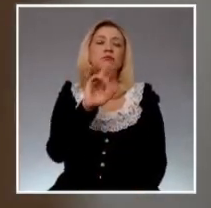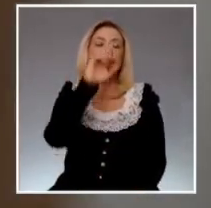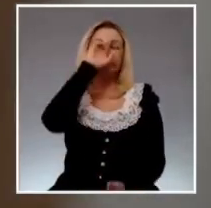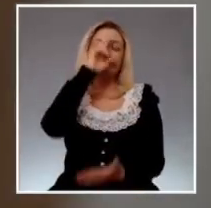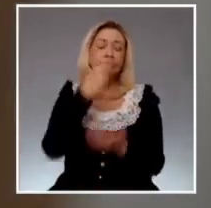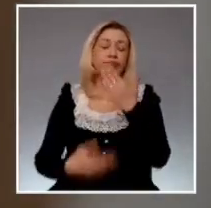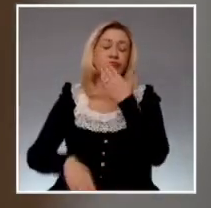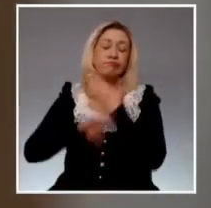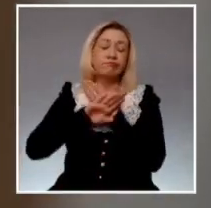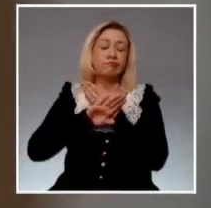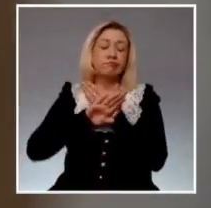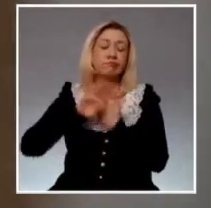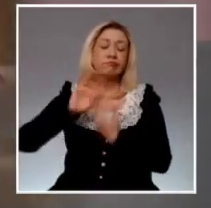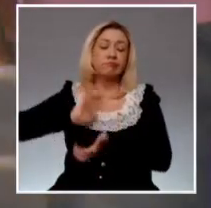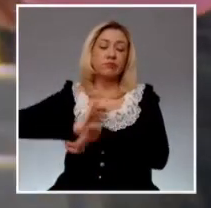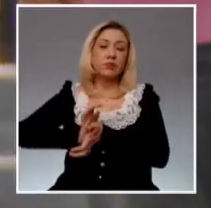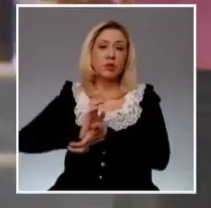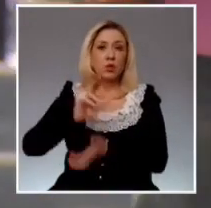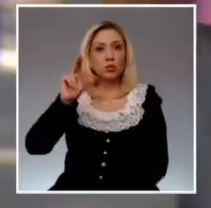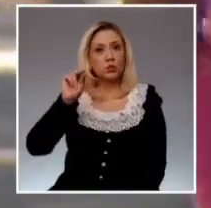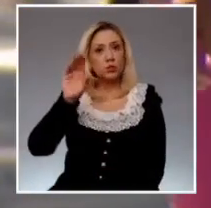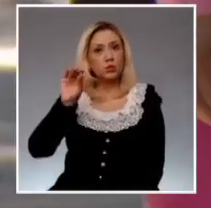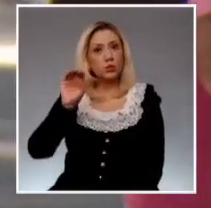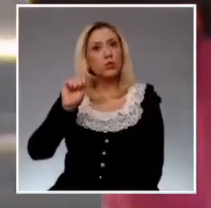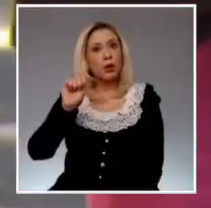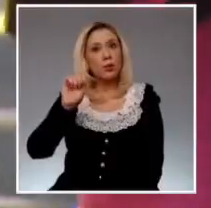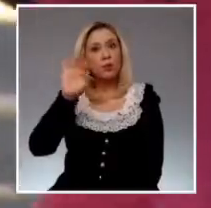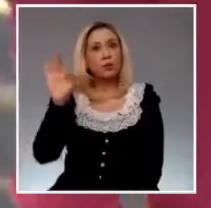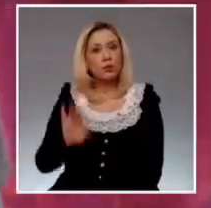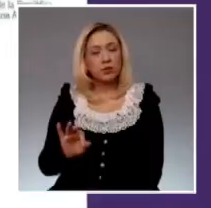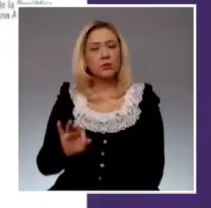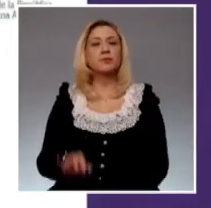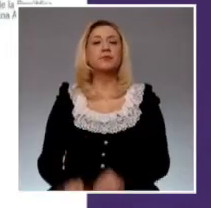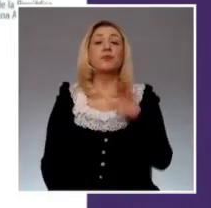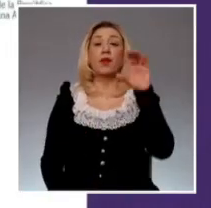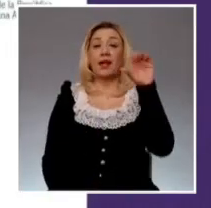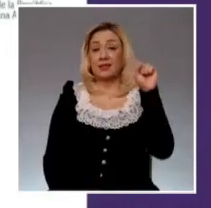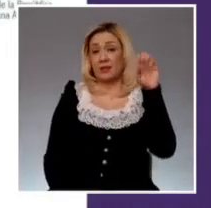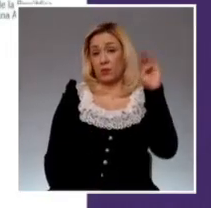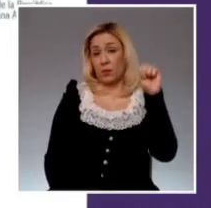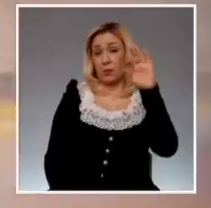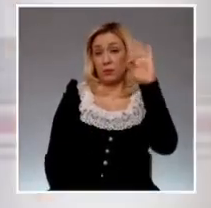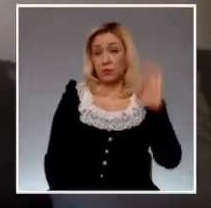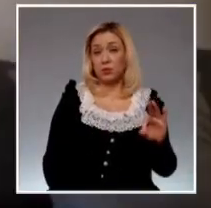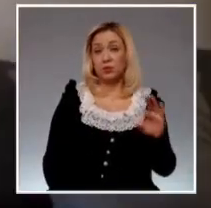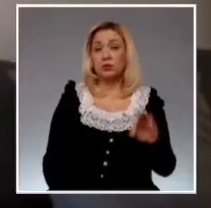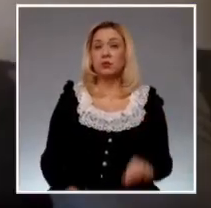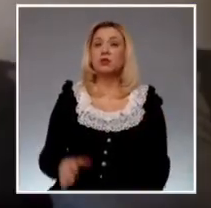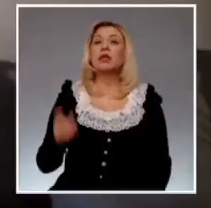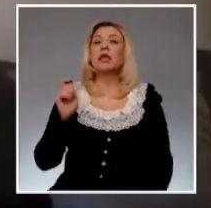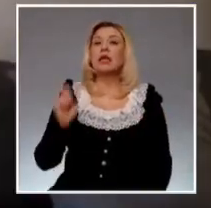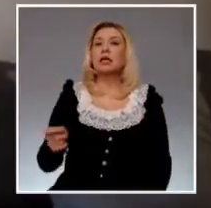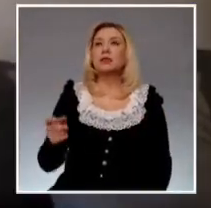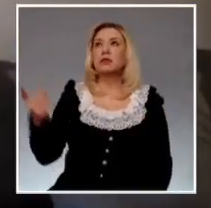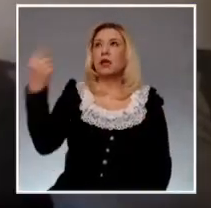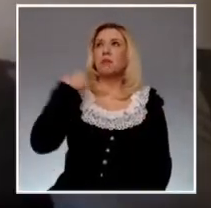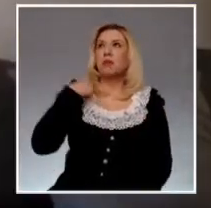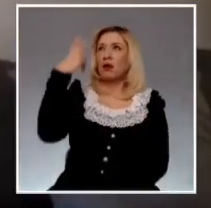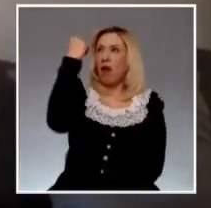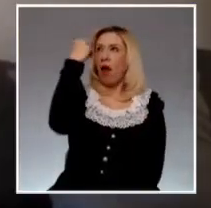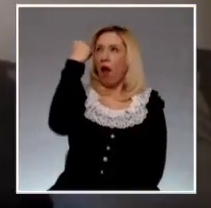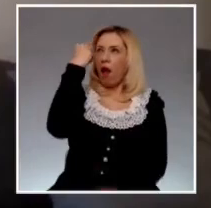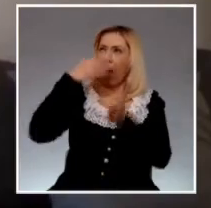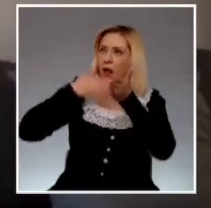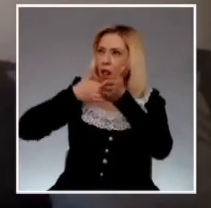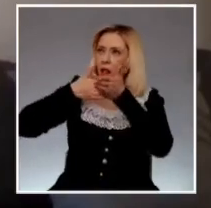afirmó que alguien ha omitido deliberadamente o le ha costado trabajo nombrar la jueza o magistrada. 6 de cada 10 se han